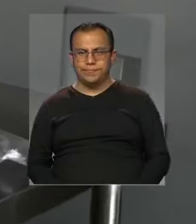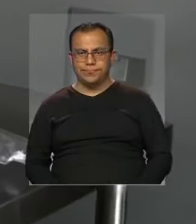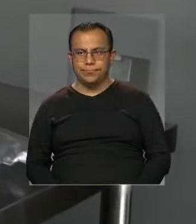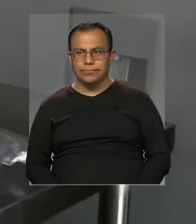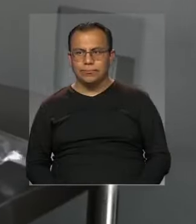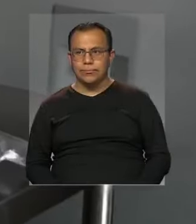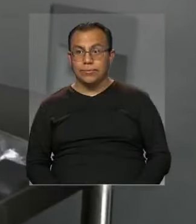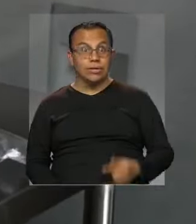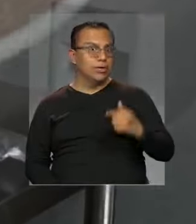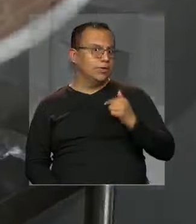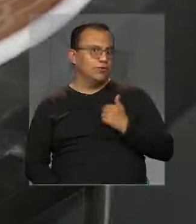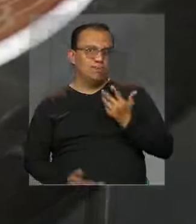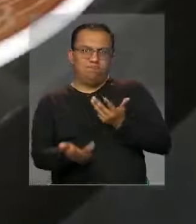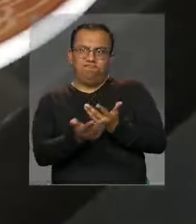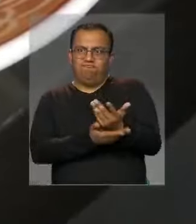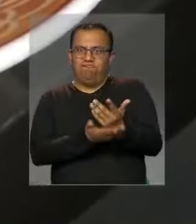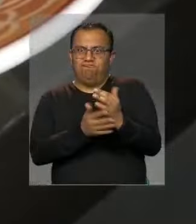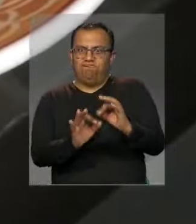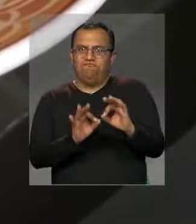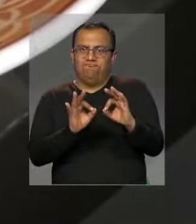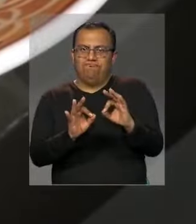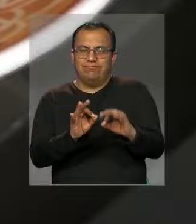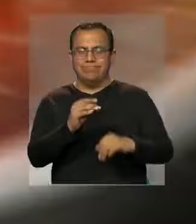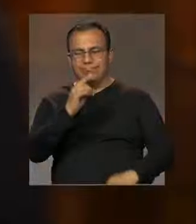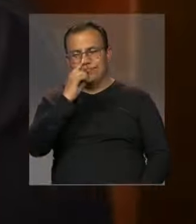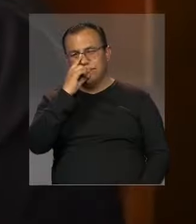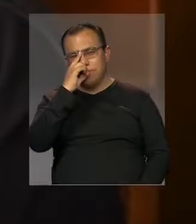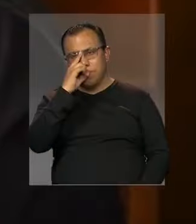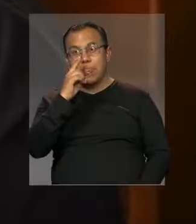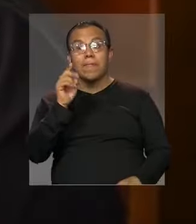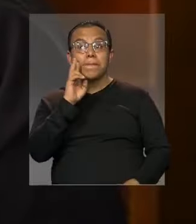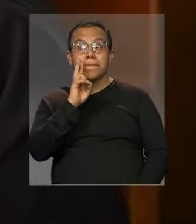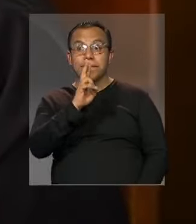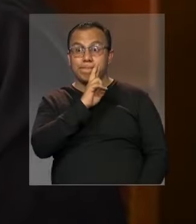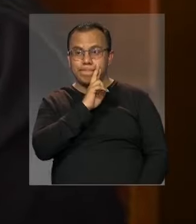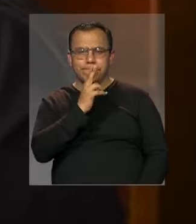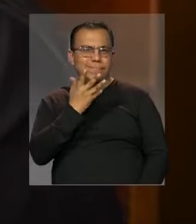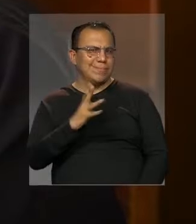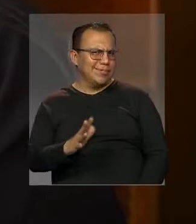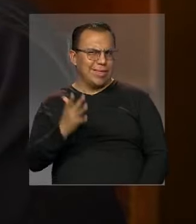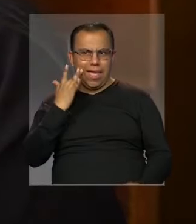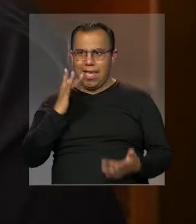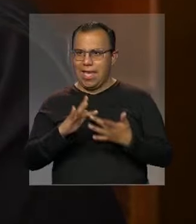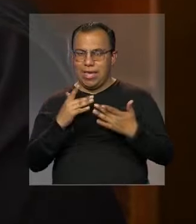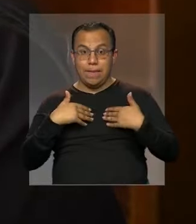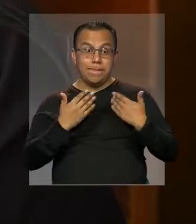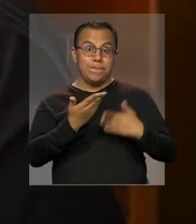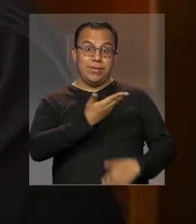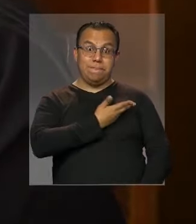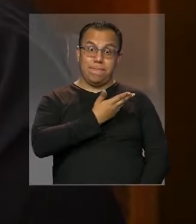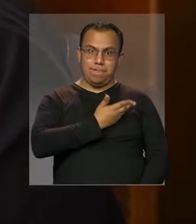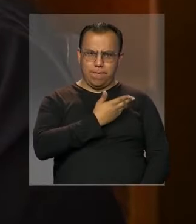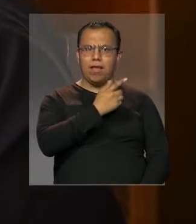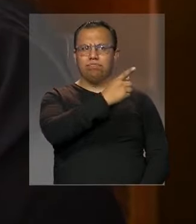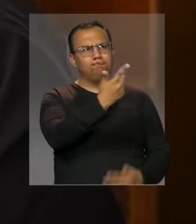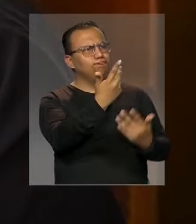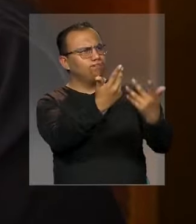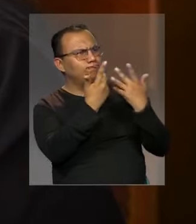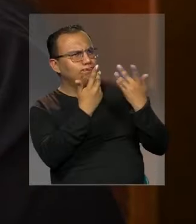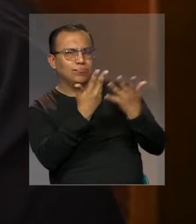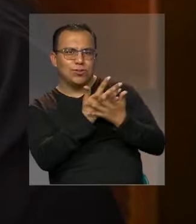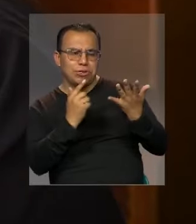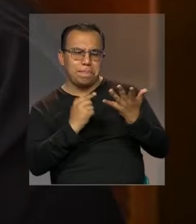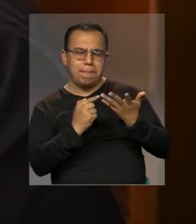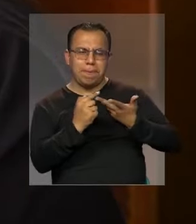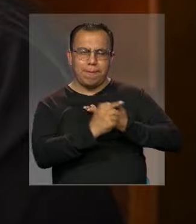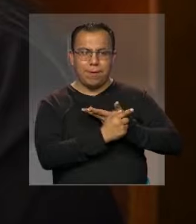súper recomendadísima. El tema gastronómico ya va en la sangre. En el caso de mi mamá, o sea, ella me enseñó muchísimas recetas